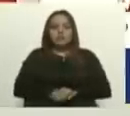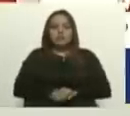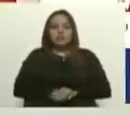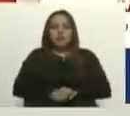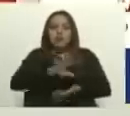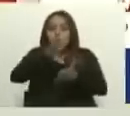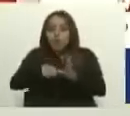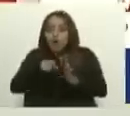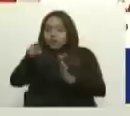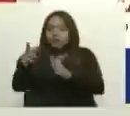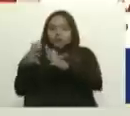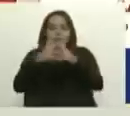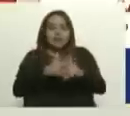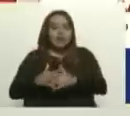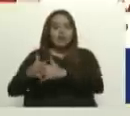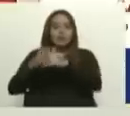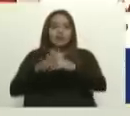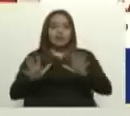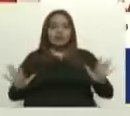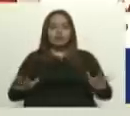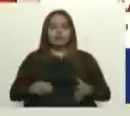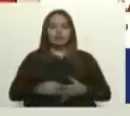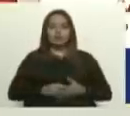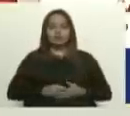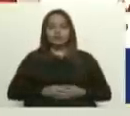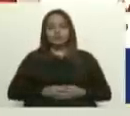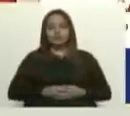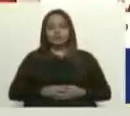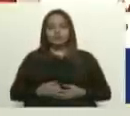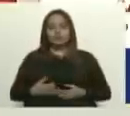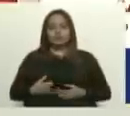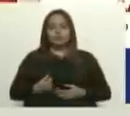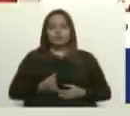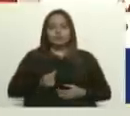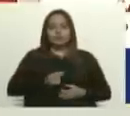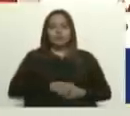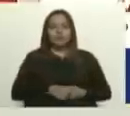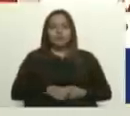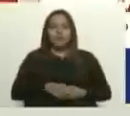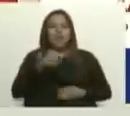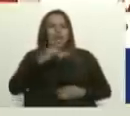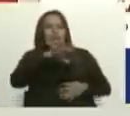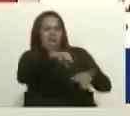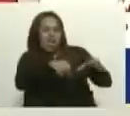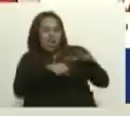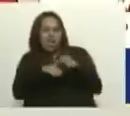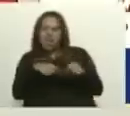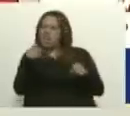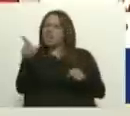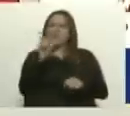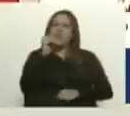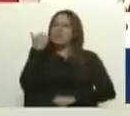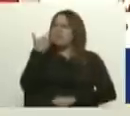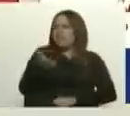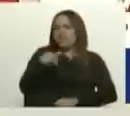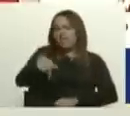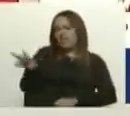por los Estados Unidos. No, nos vamos a llevar eso porque eso no sirve, nos decían aquí.